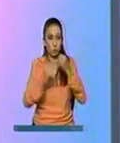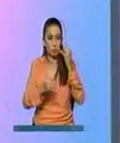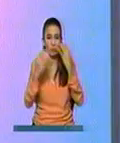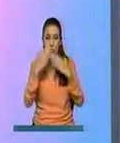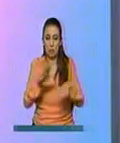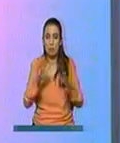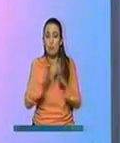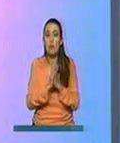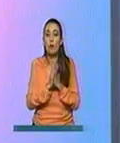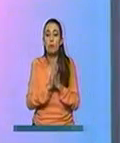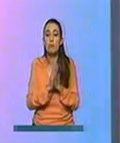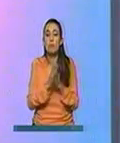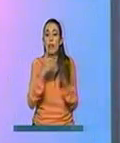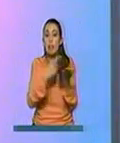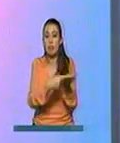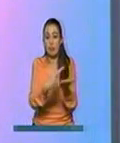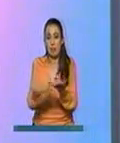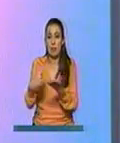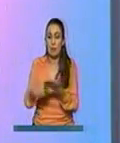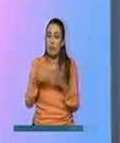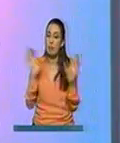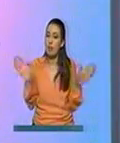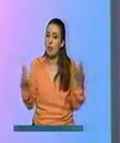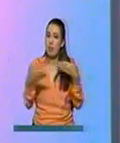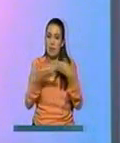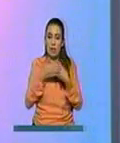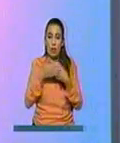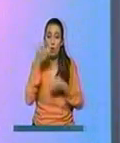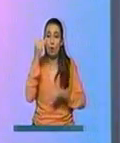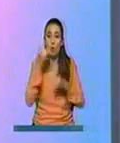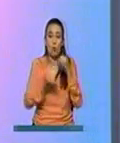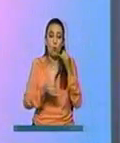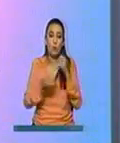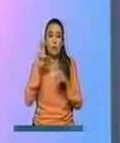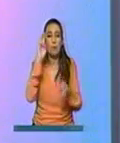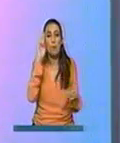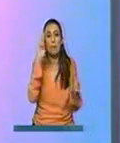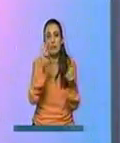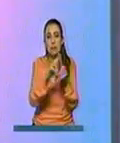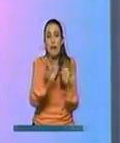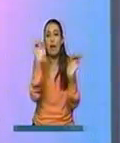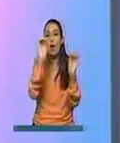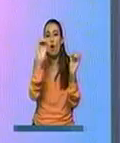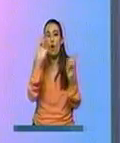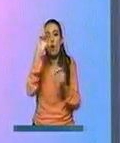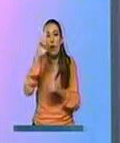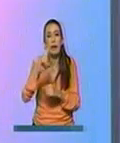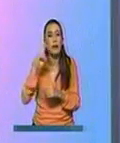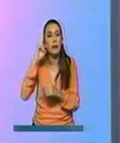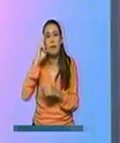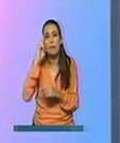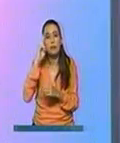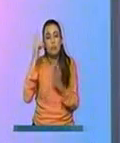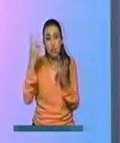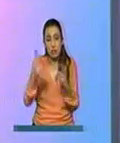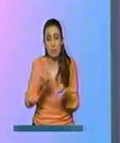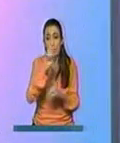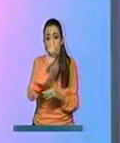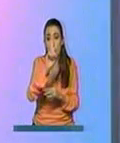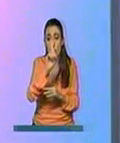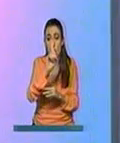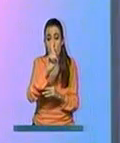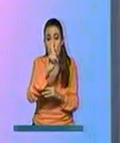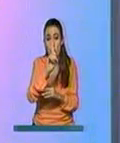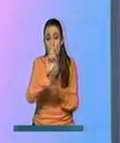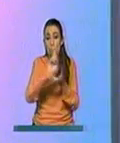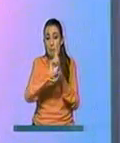nuestros invitados que pueda ya cerrar su participación con una reflexión en un tiempo máximo de un minuto y medio y que